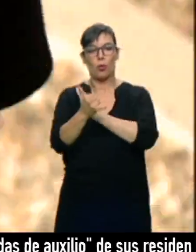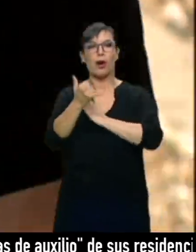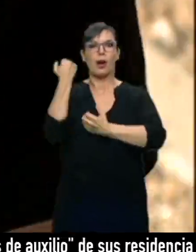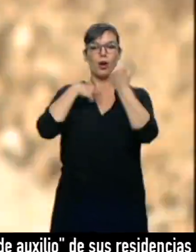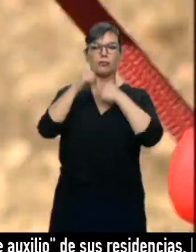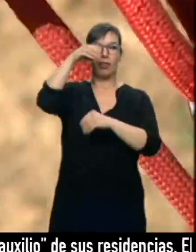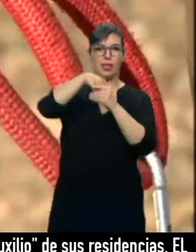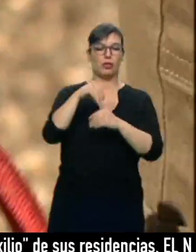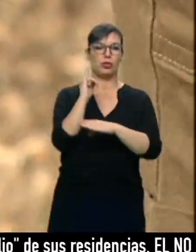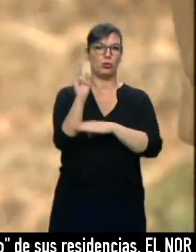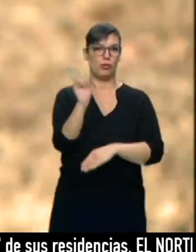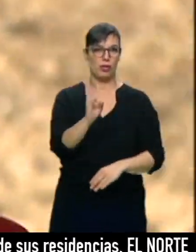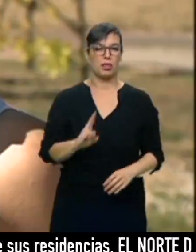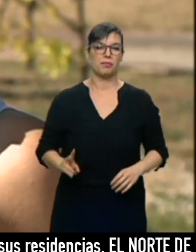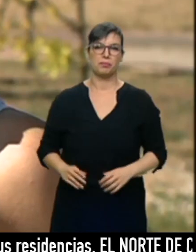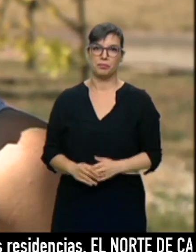Valladolid.